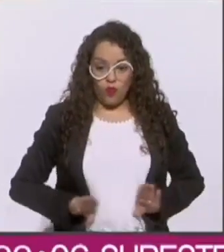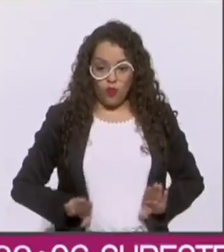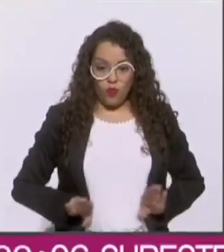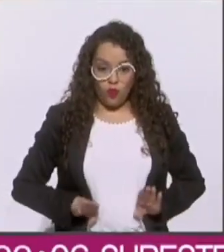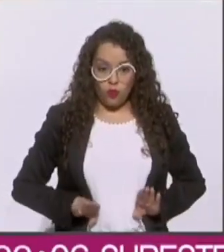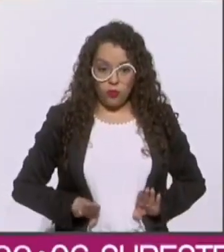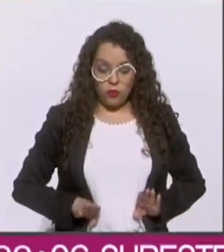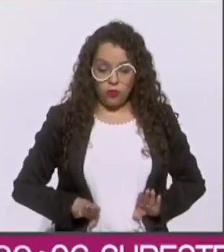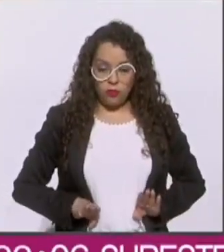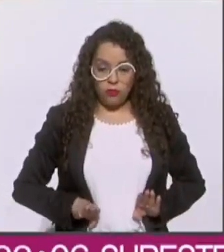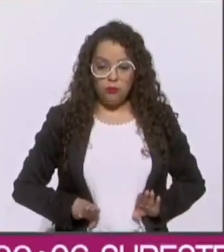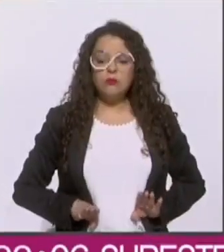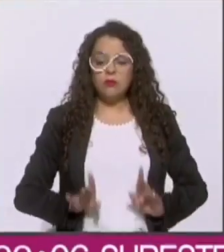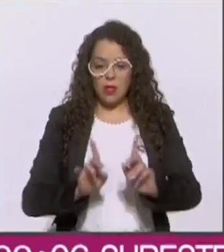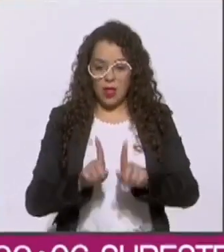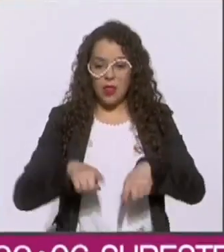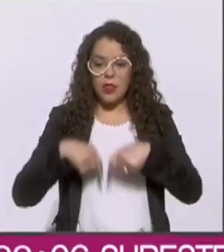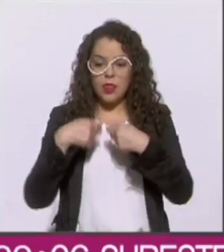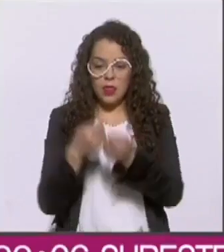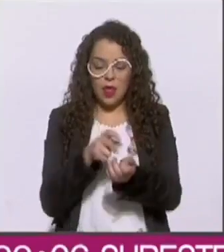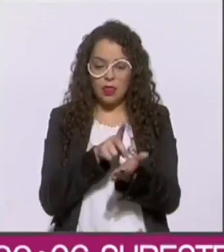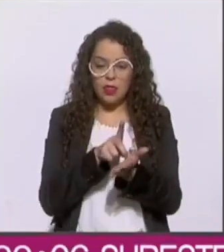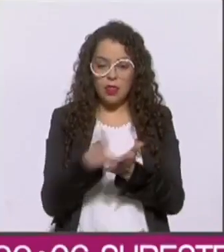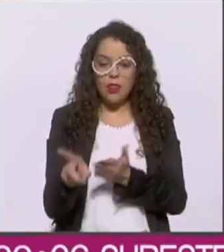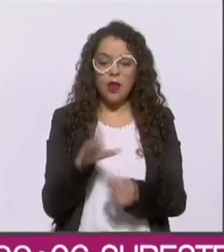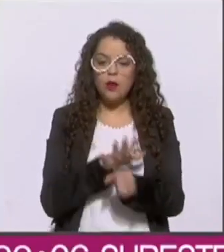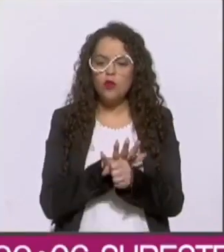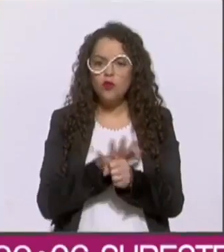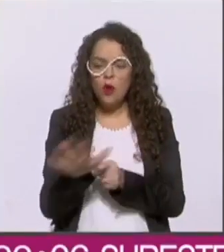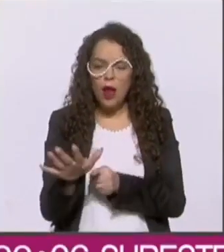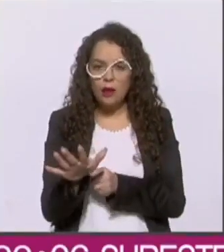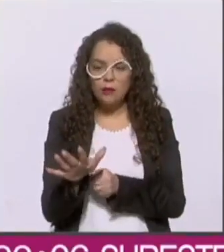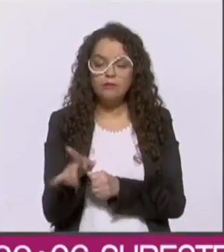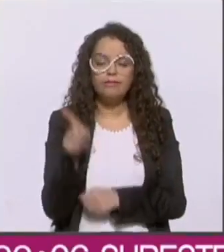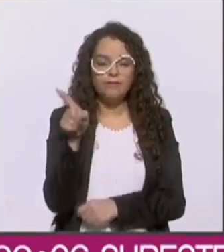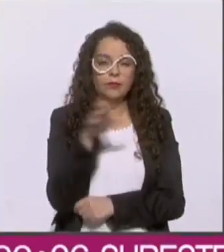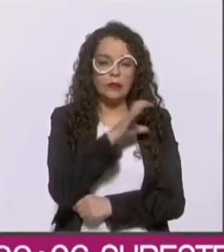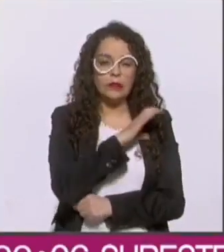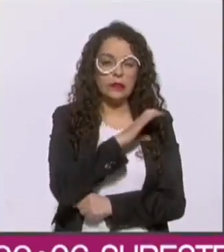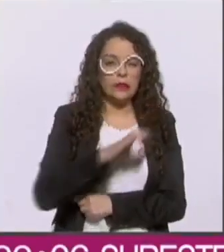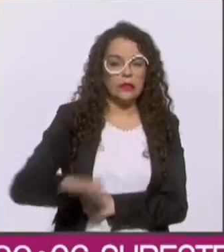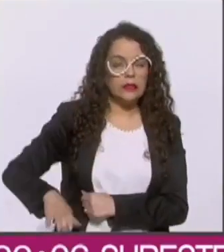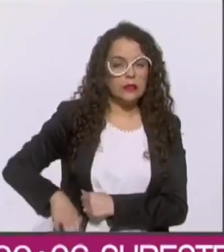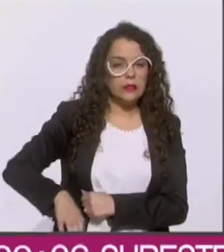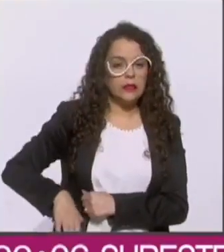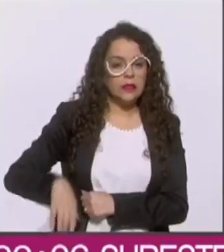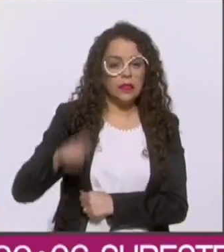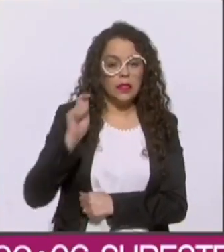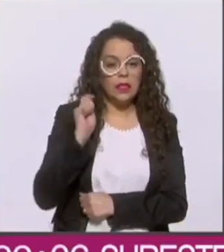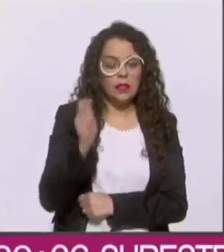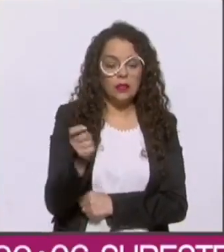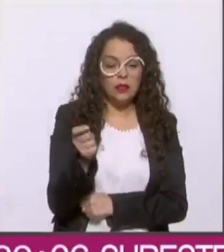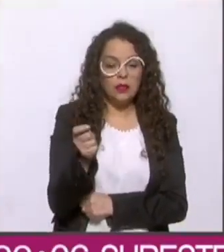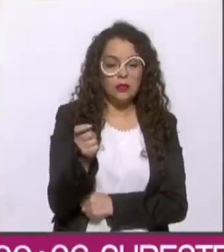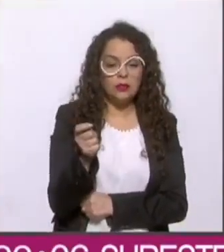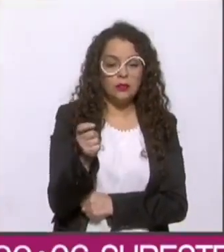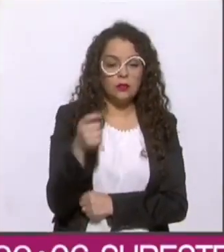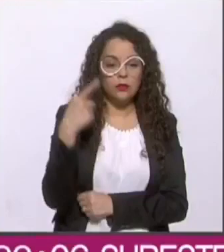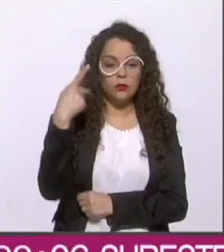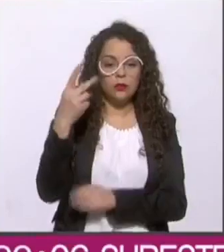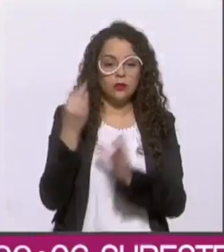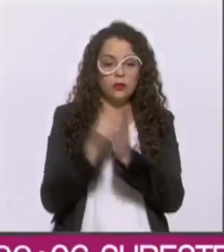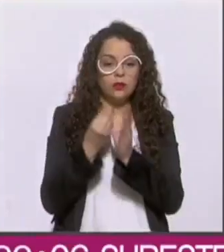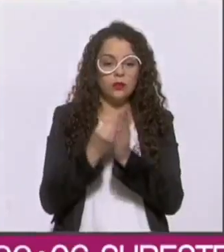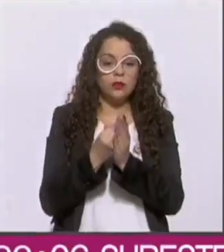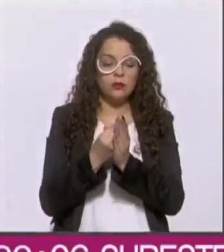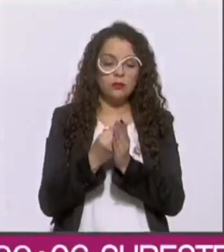cambio tendrá derecho a optar por la candidatura en la primera fórmula al Senado